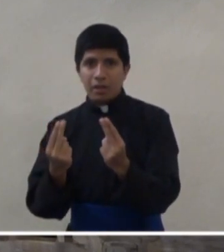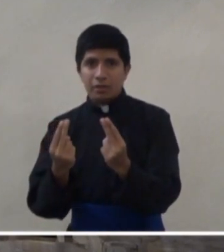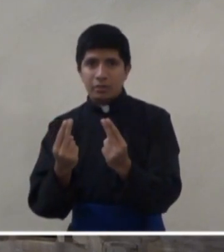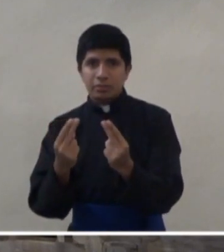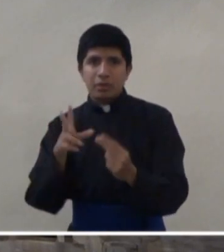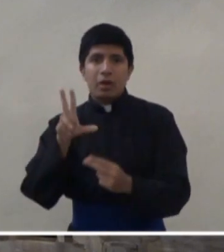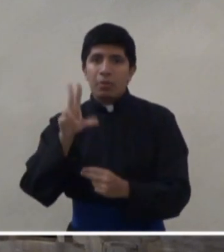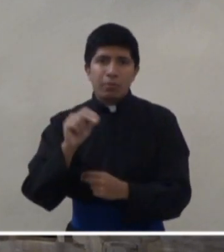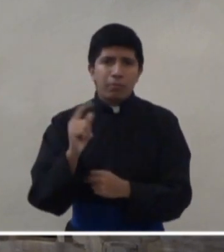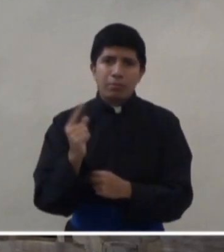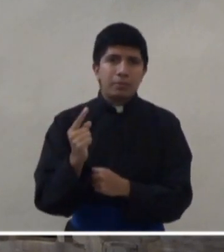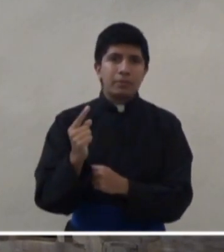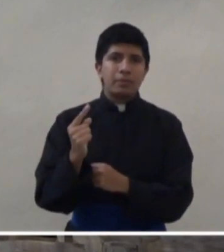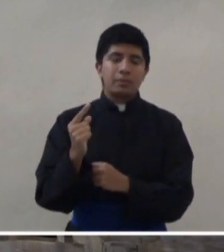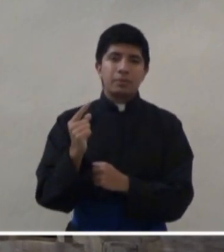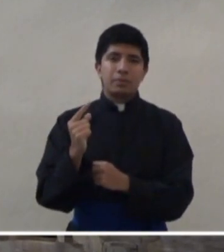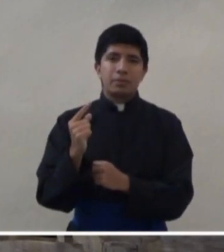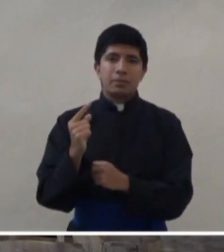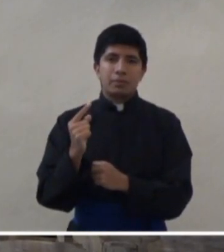No son